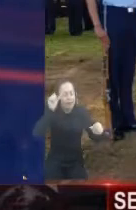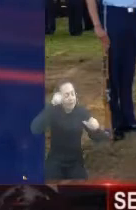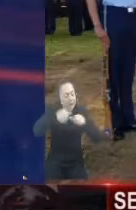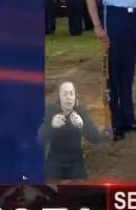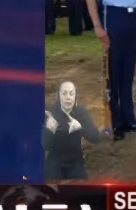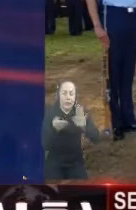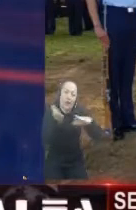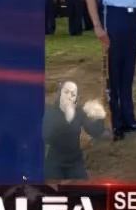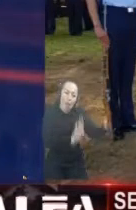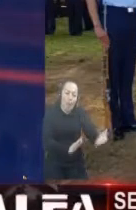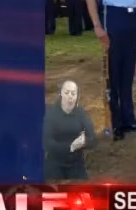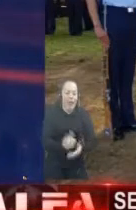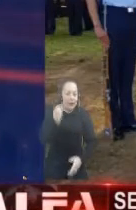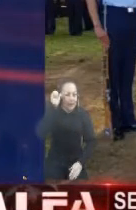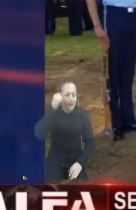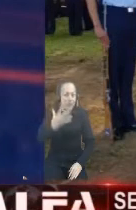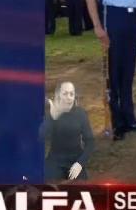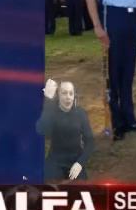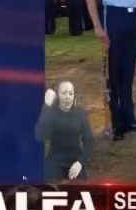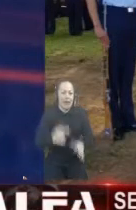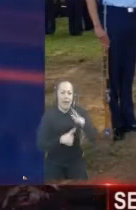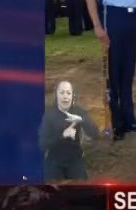pertenecientes a la tripulación del helicóptero